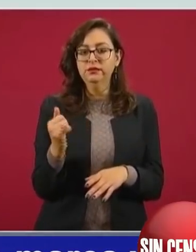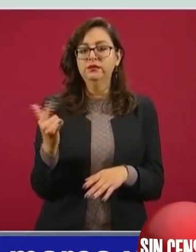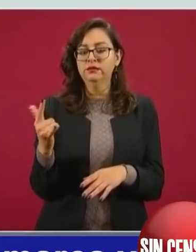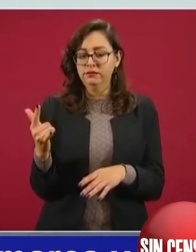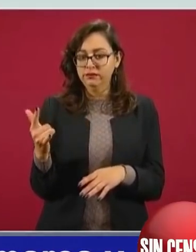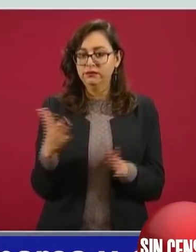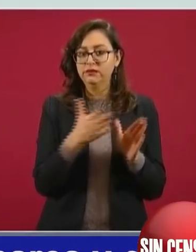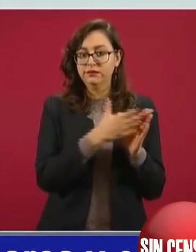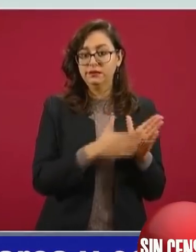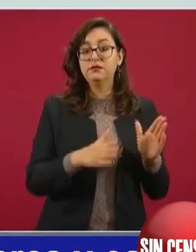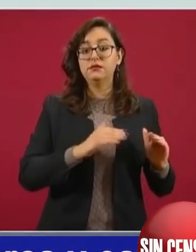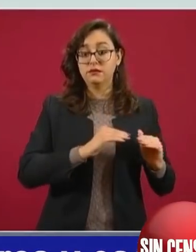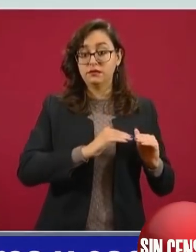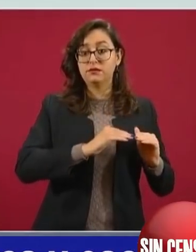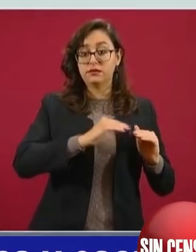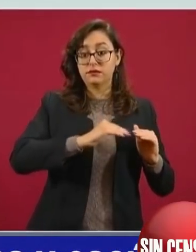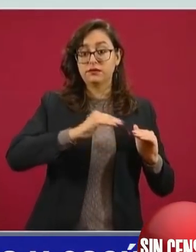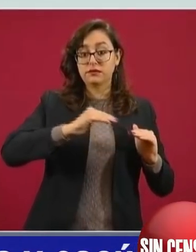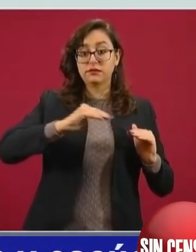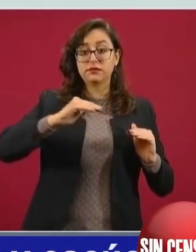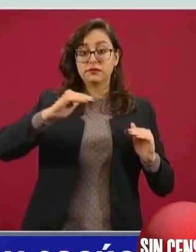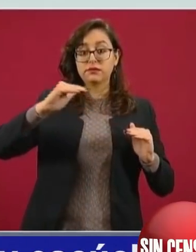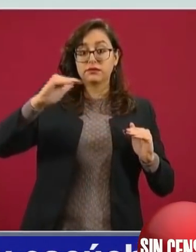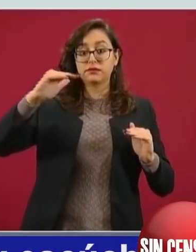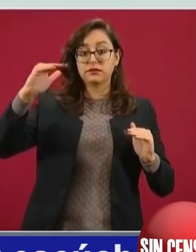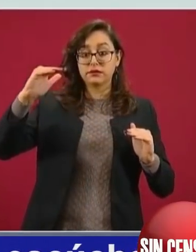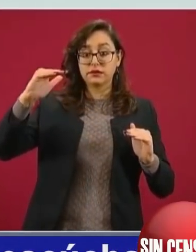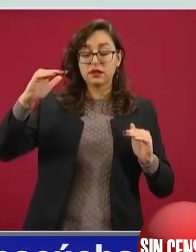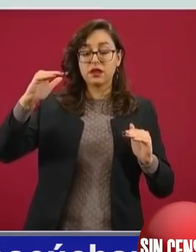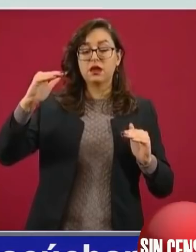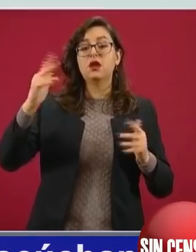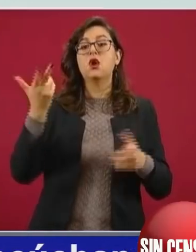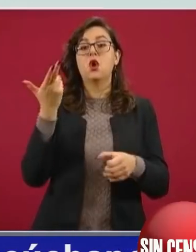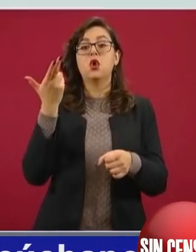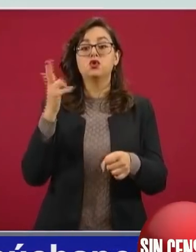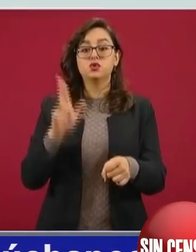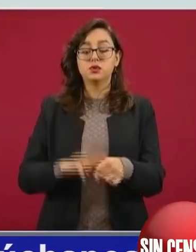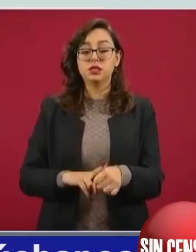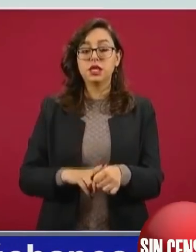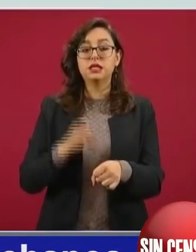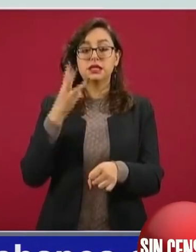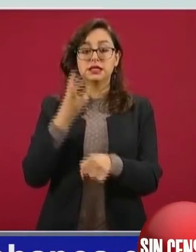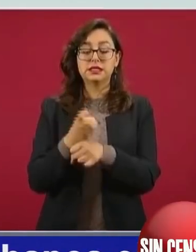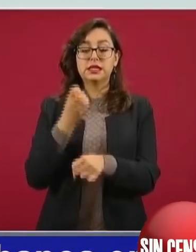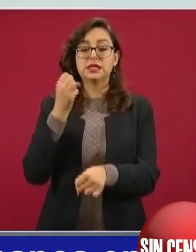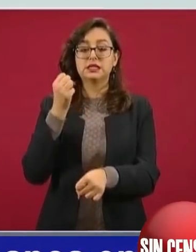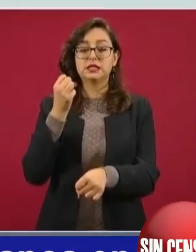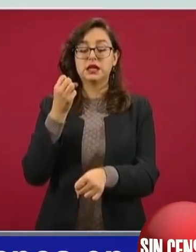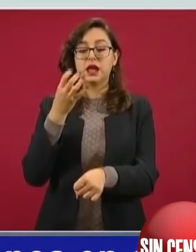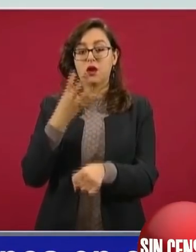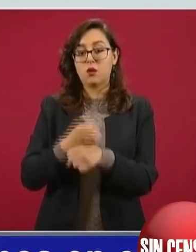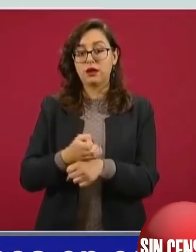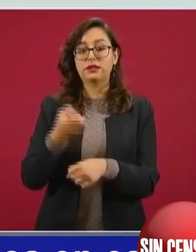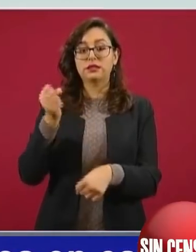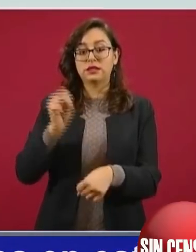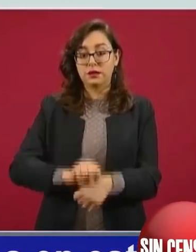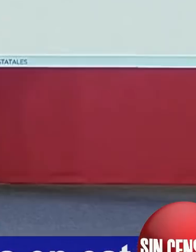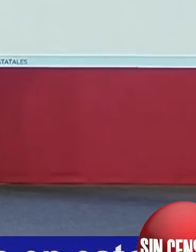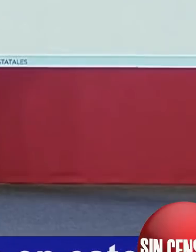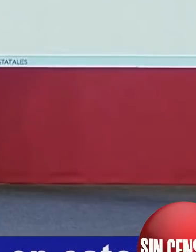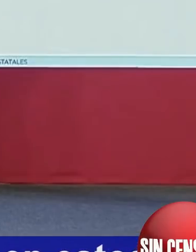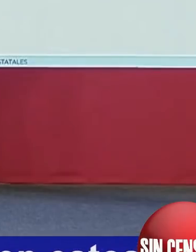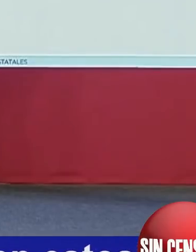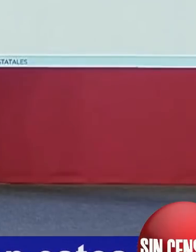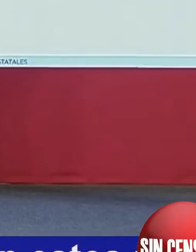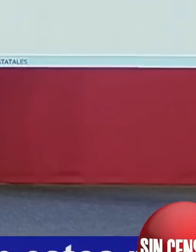y también en el punto máximo de la epidemia, que fue para la hospitalización en la tercera y cuarta semanas de julio, llegamos a ese punto